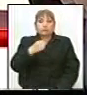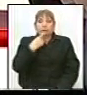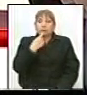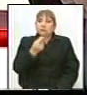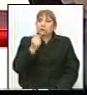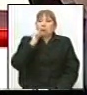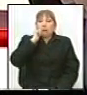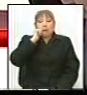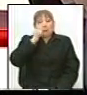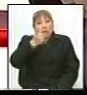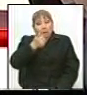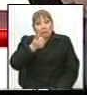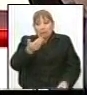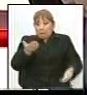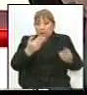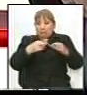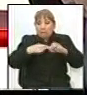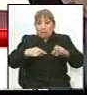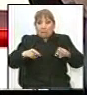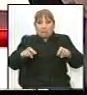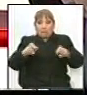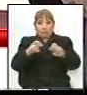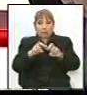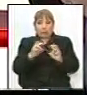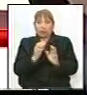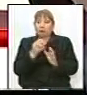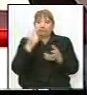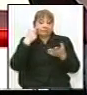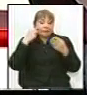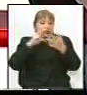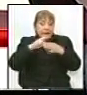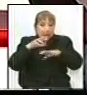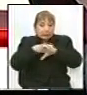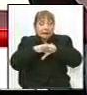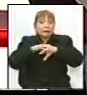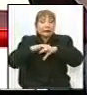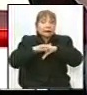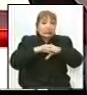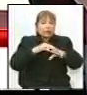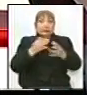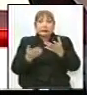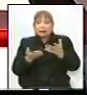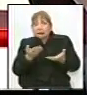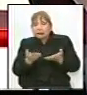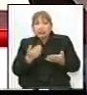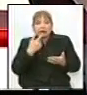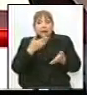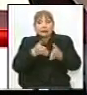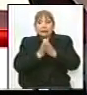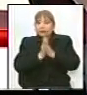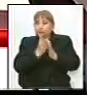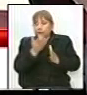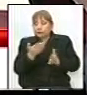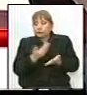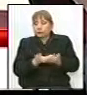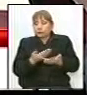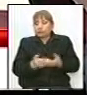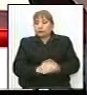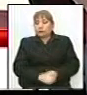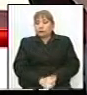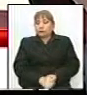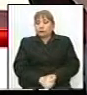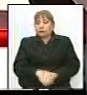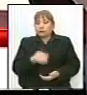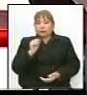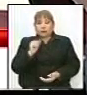mañana, convocar a pleno y analizar la situación, el pedido que expresamente se está formulando, si